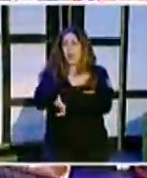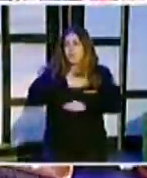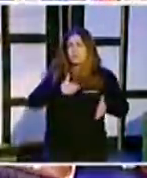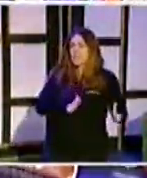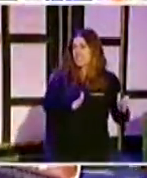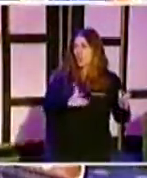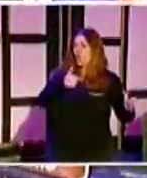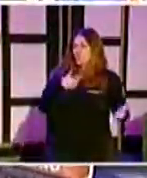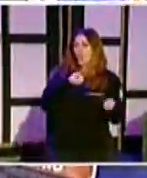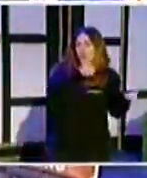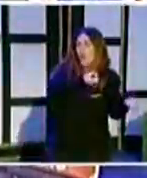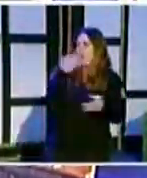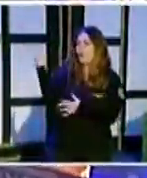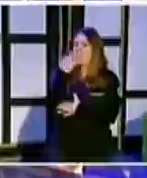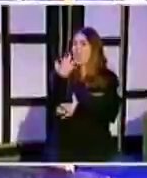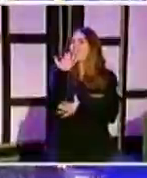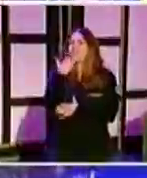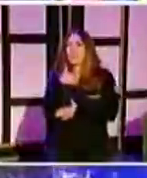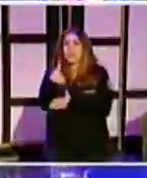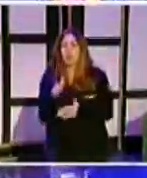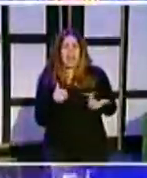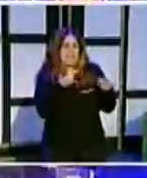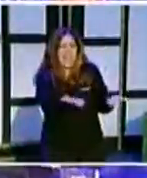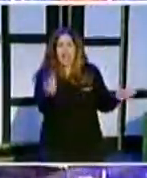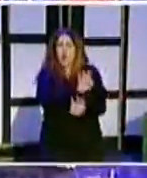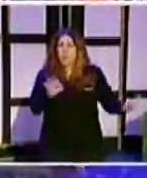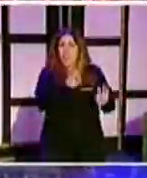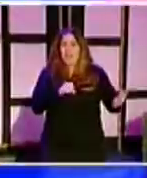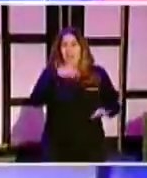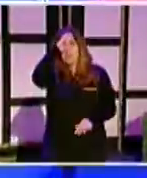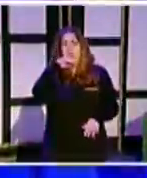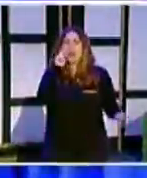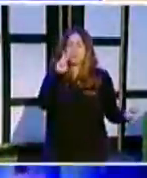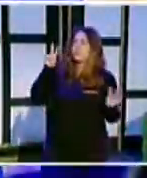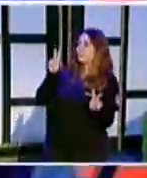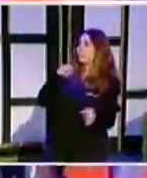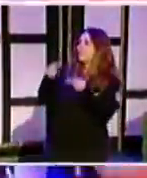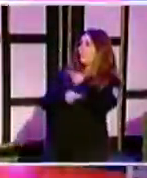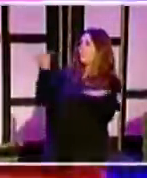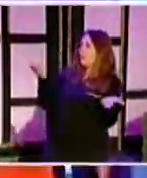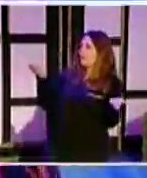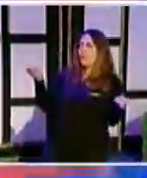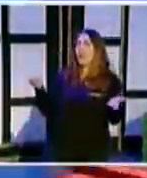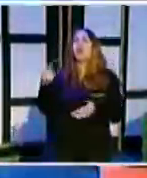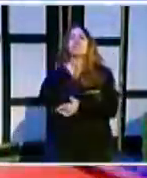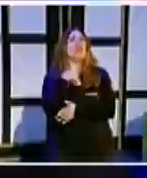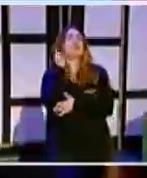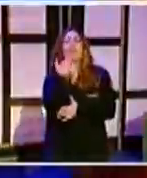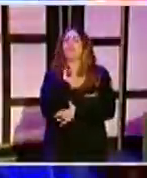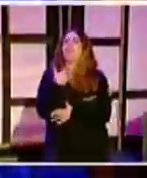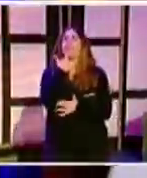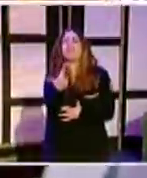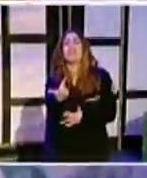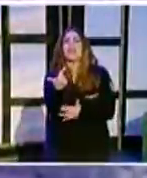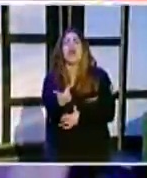les puedo contar, cuando no haya reyes y miren para papá, solo hay una cosa que queremos decir.